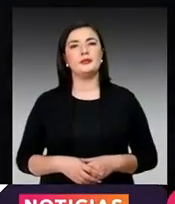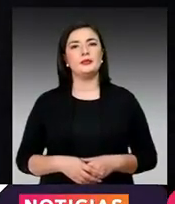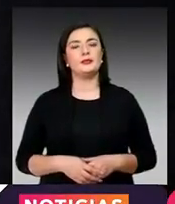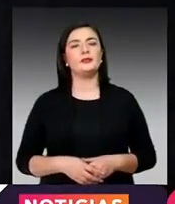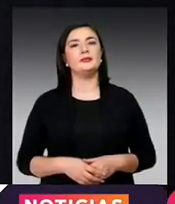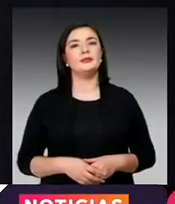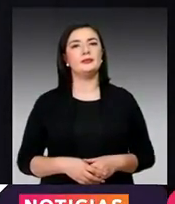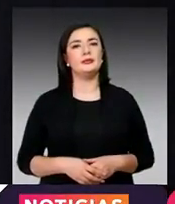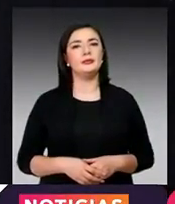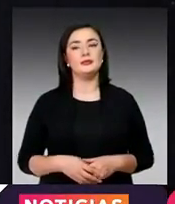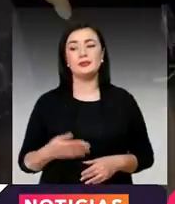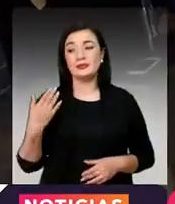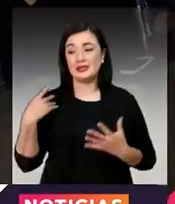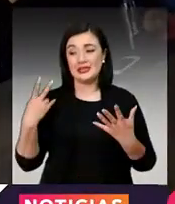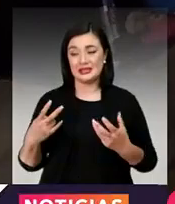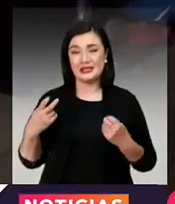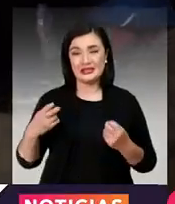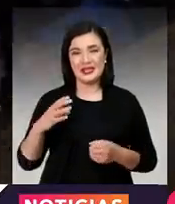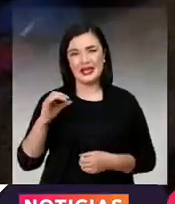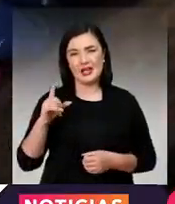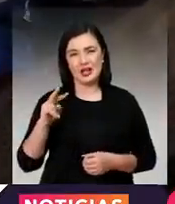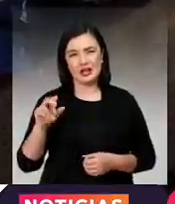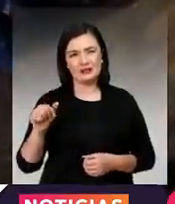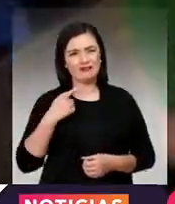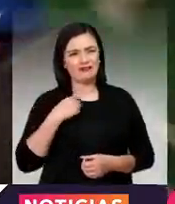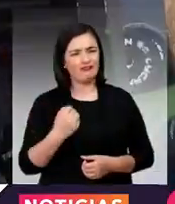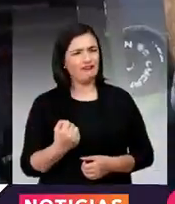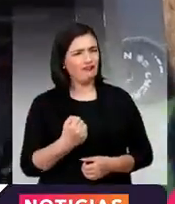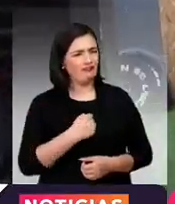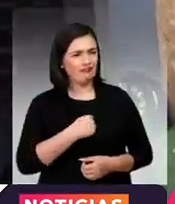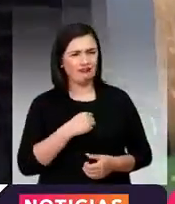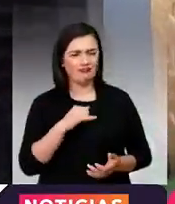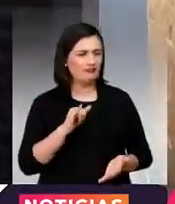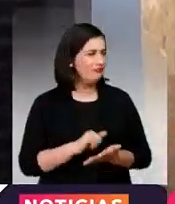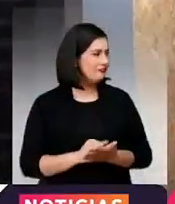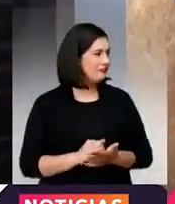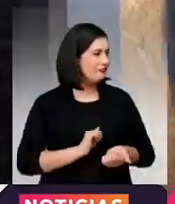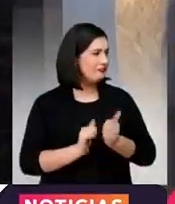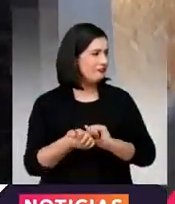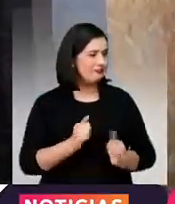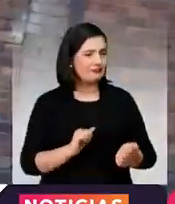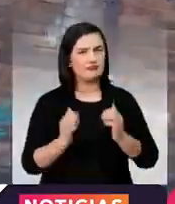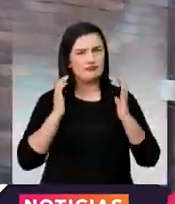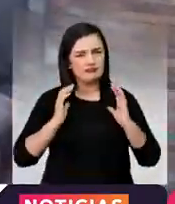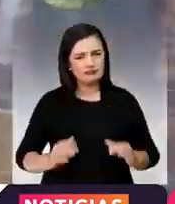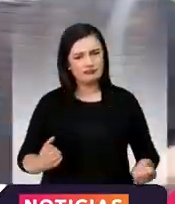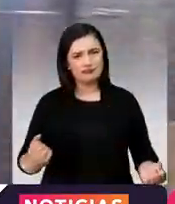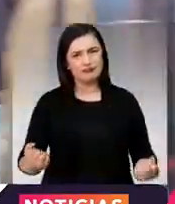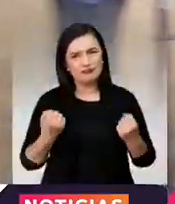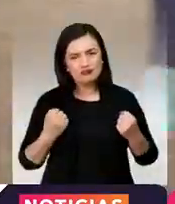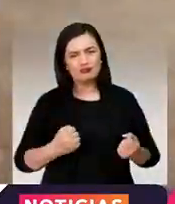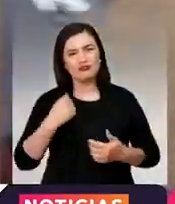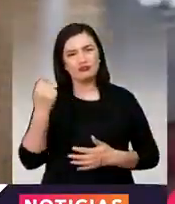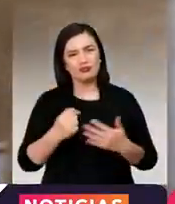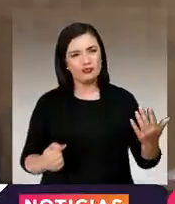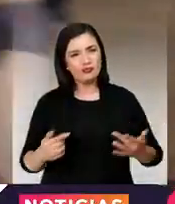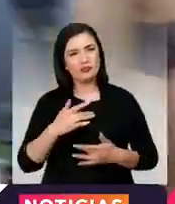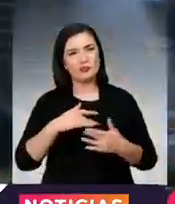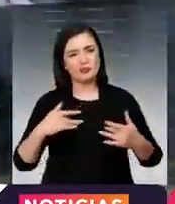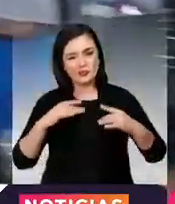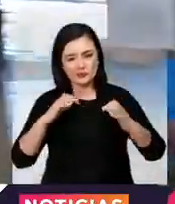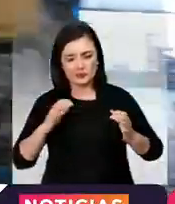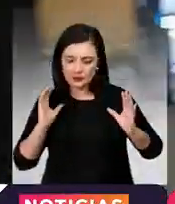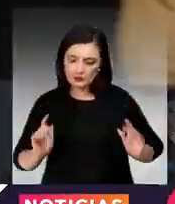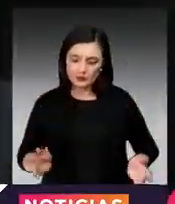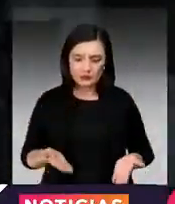Desde hace 7 años, Carolina se enamoró por completo del CrossFit, no solo por los beneficios y los cambios que le brindó desde el aspecto físico, sino porque